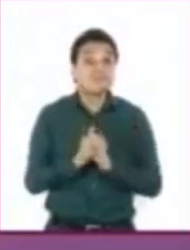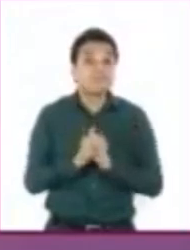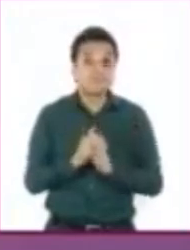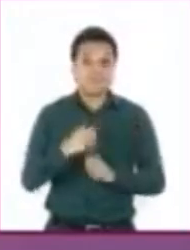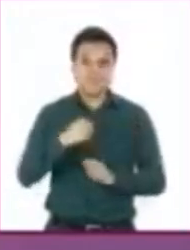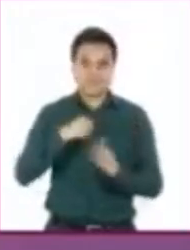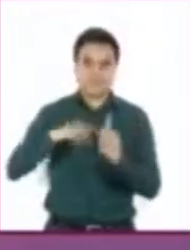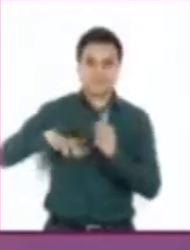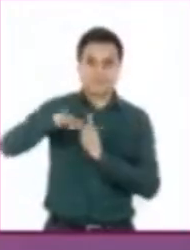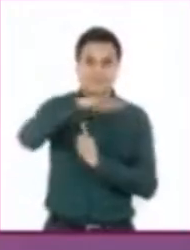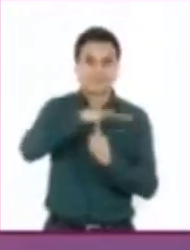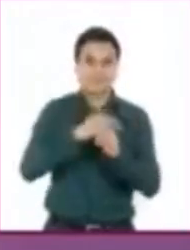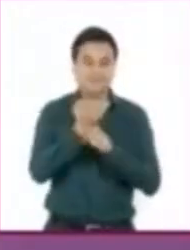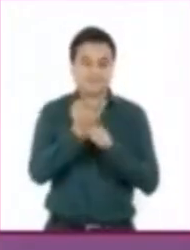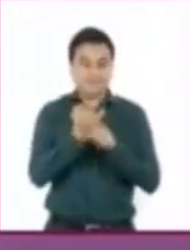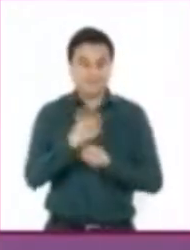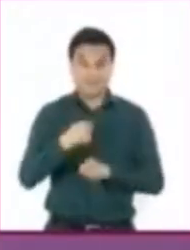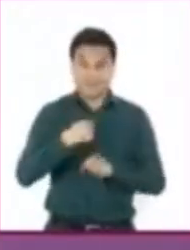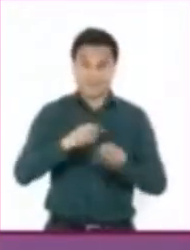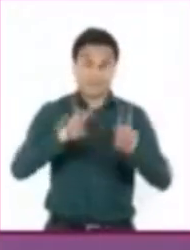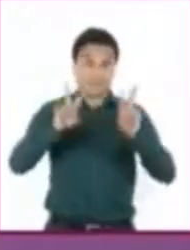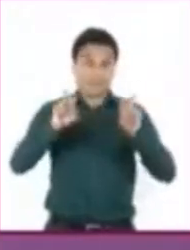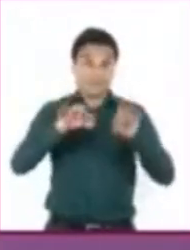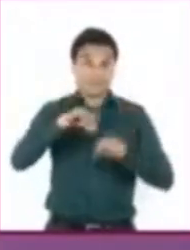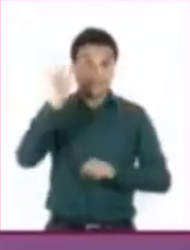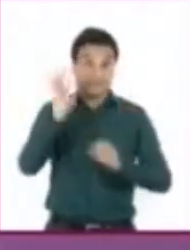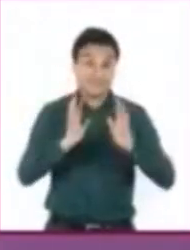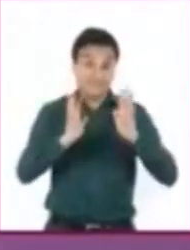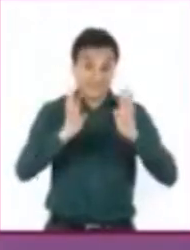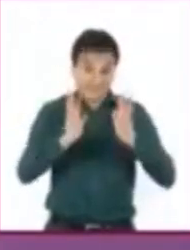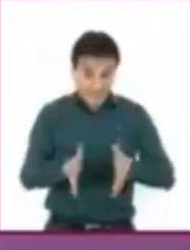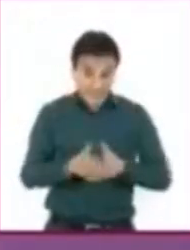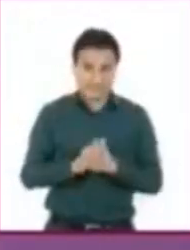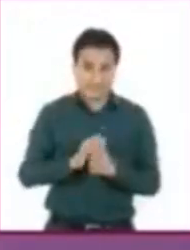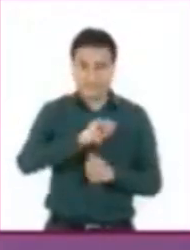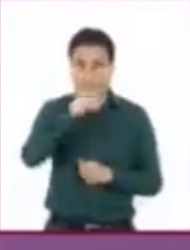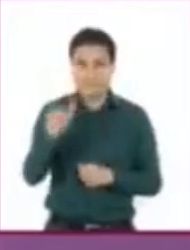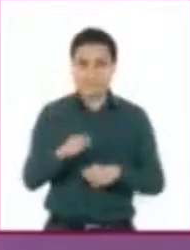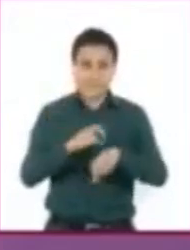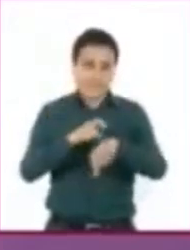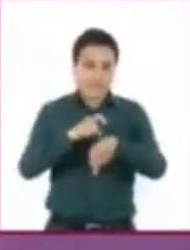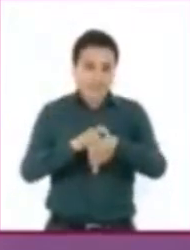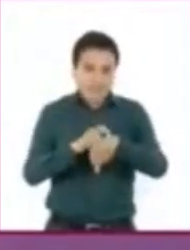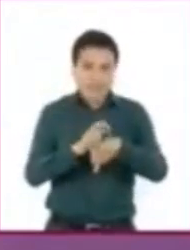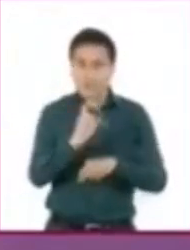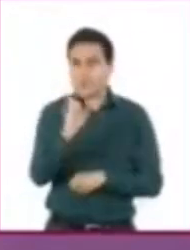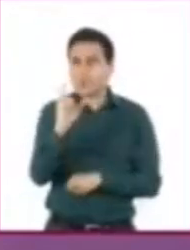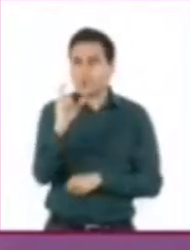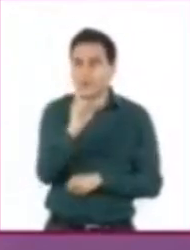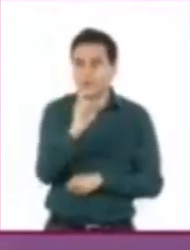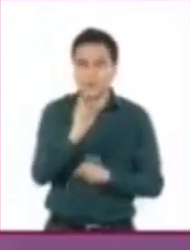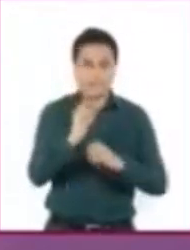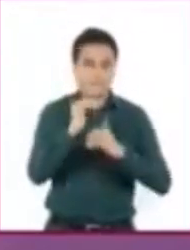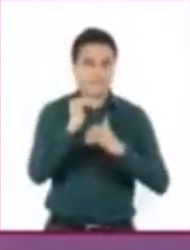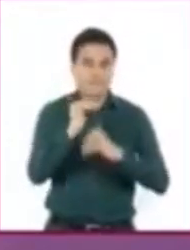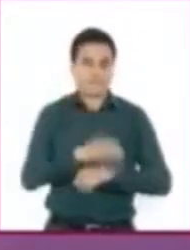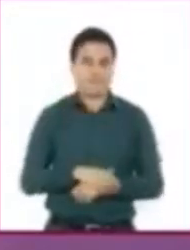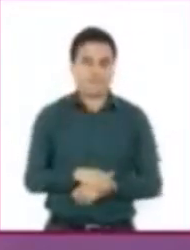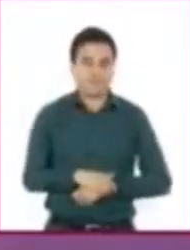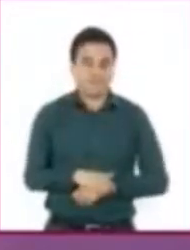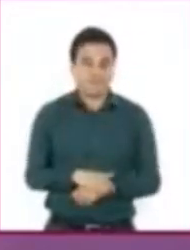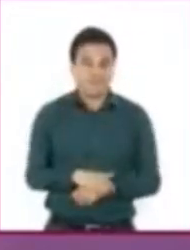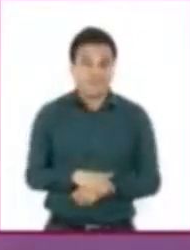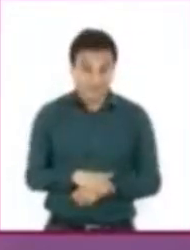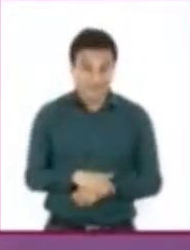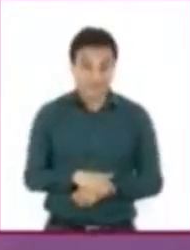investigador. Una vez seleccionado el tema, se delimita en tiempo y espacio. Es entonces que la historia se crea a